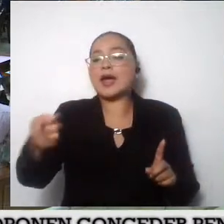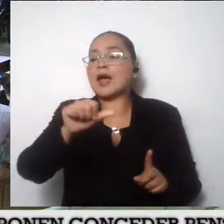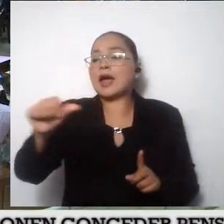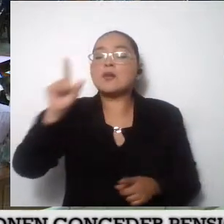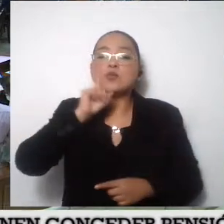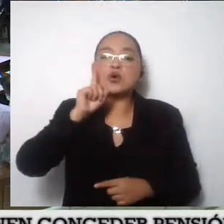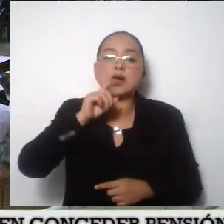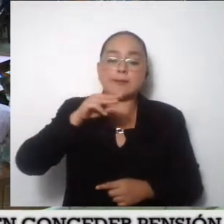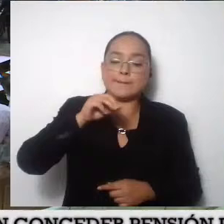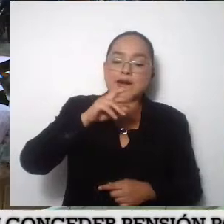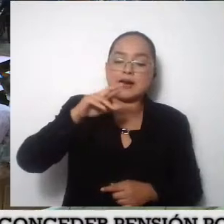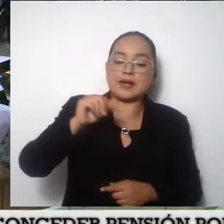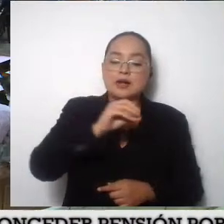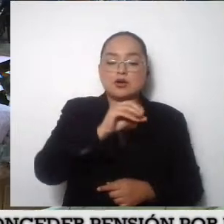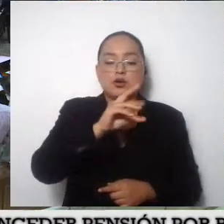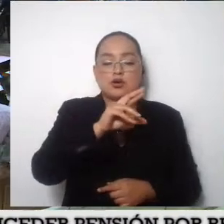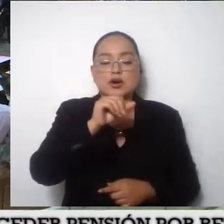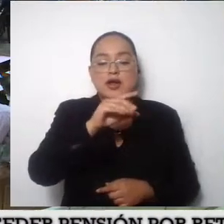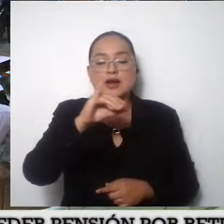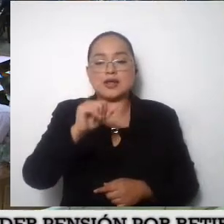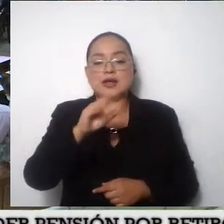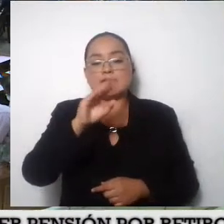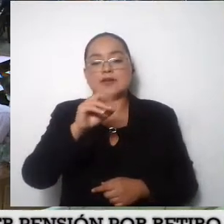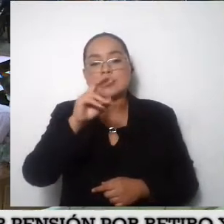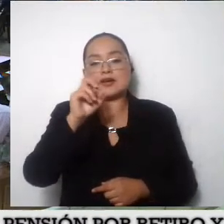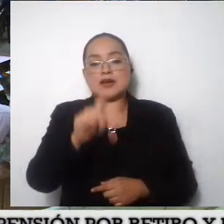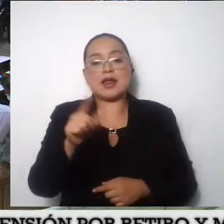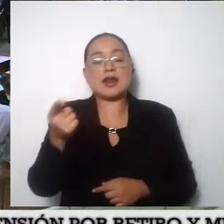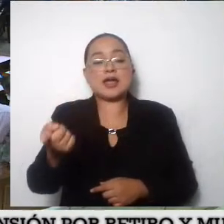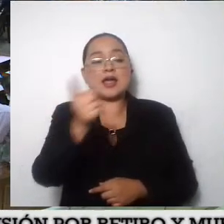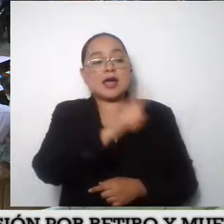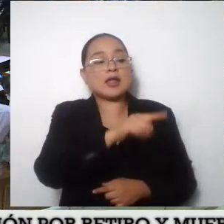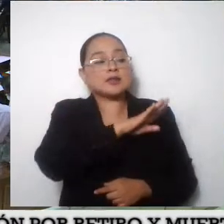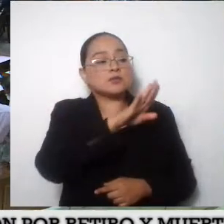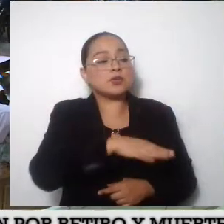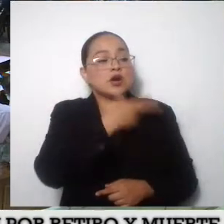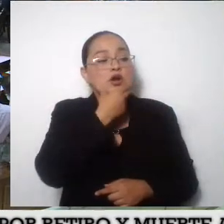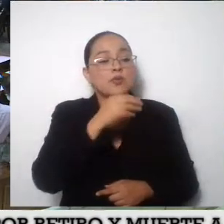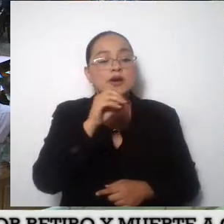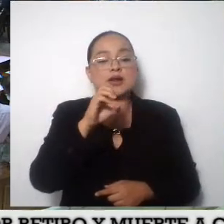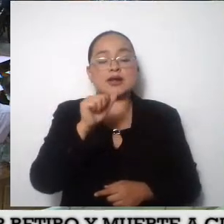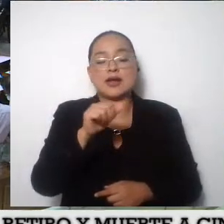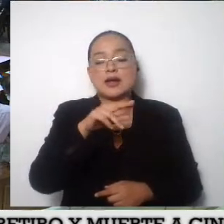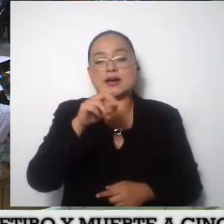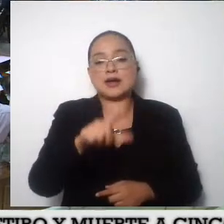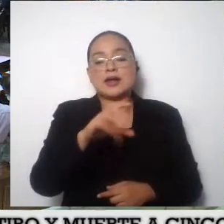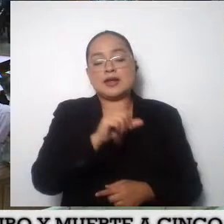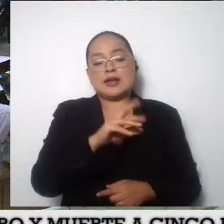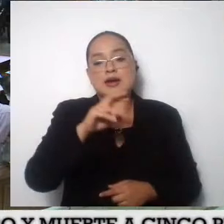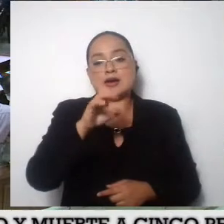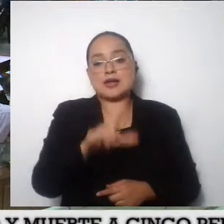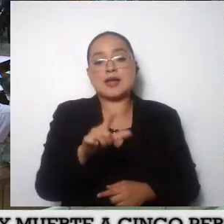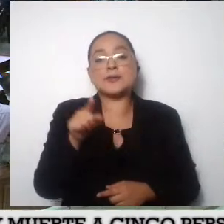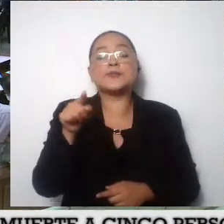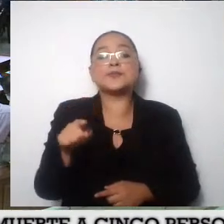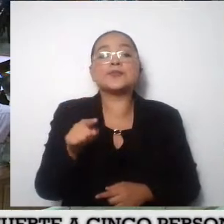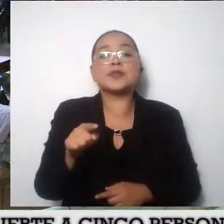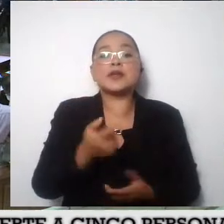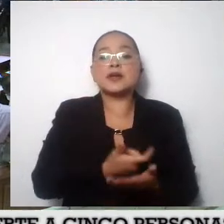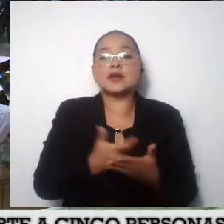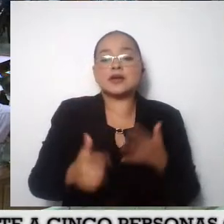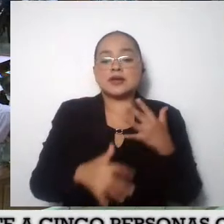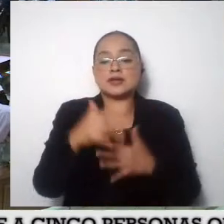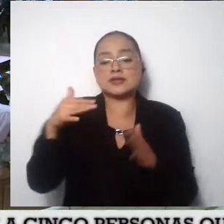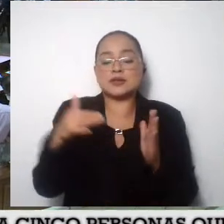Auralia Bernal Castillo, beneficiaria del finado Ángel Ariel Robles Cázares. Importe